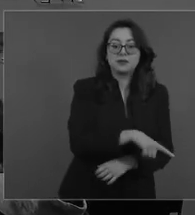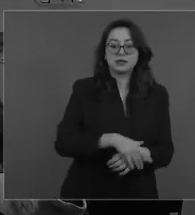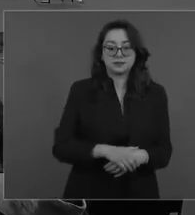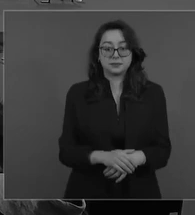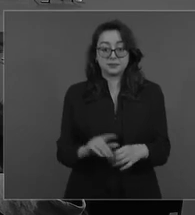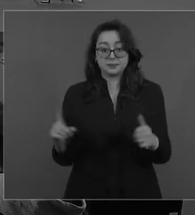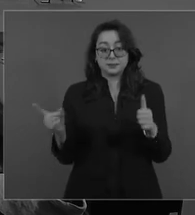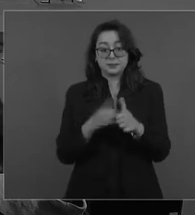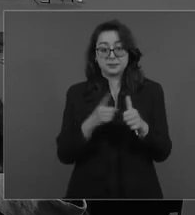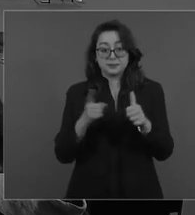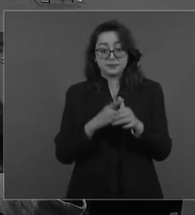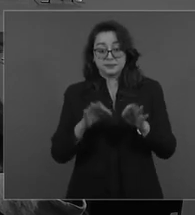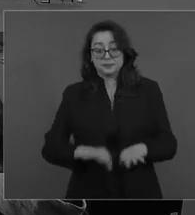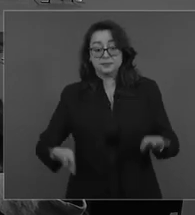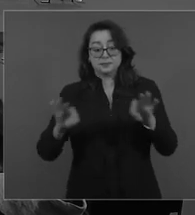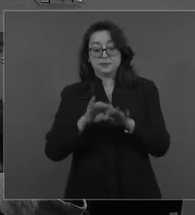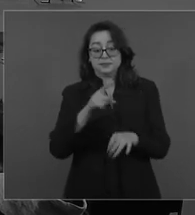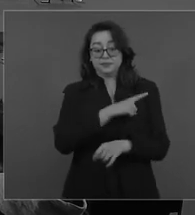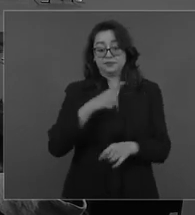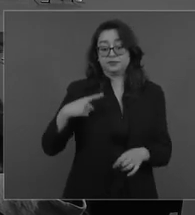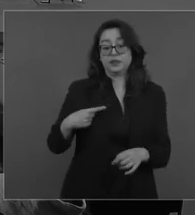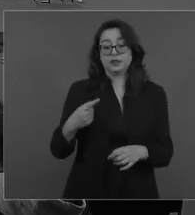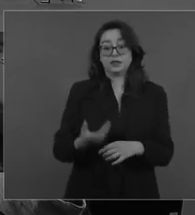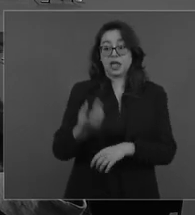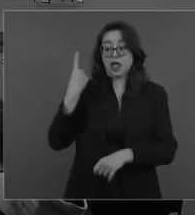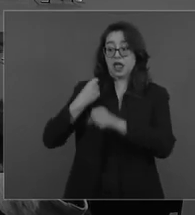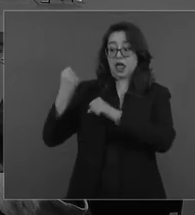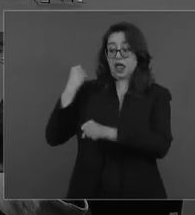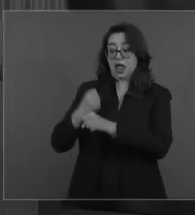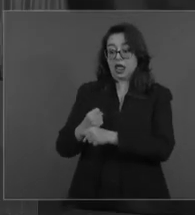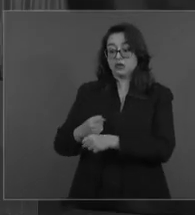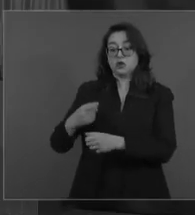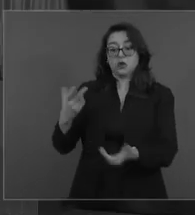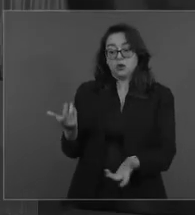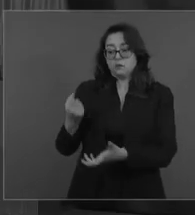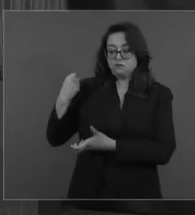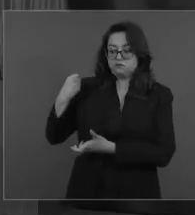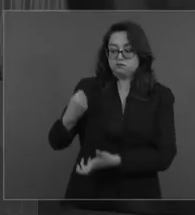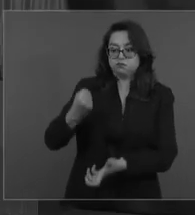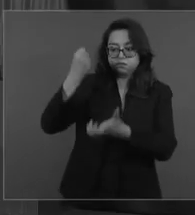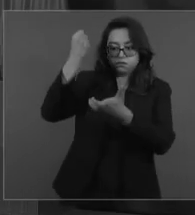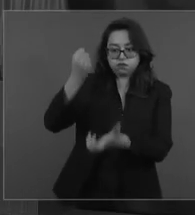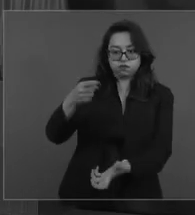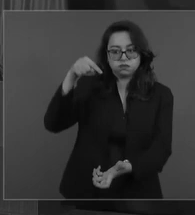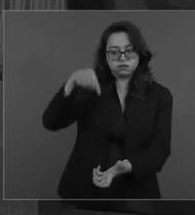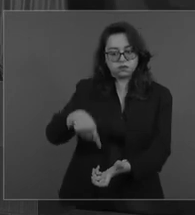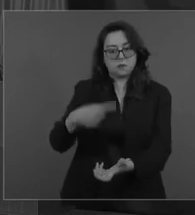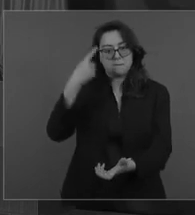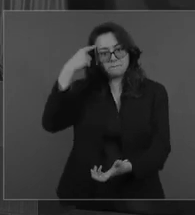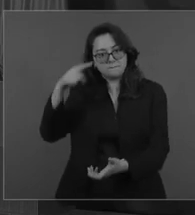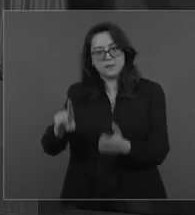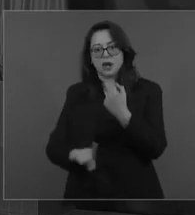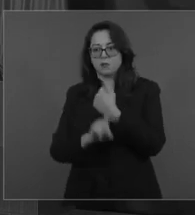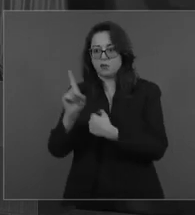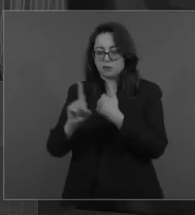el presupuesto para este año que el Senado aprobó en 2023, el programa para desastres recibió